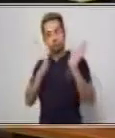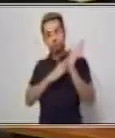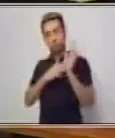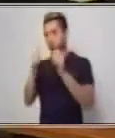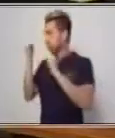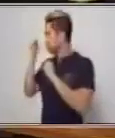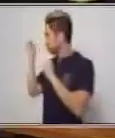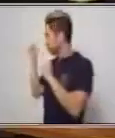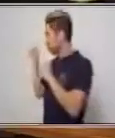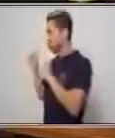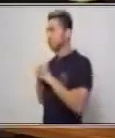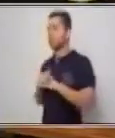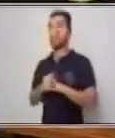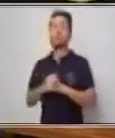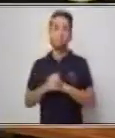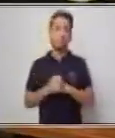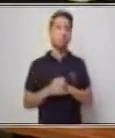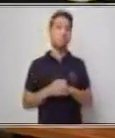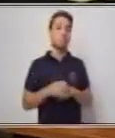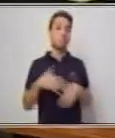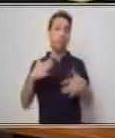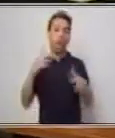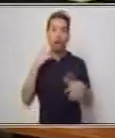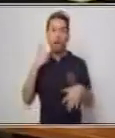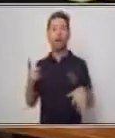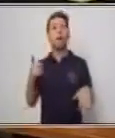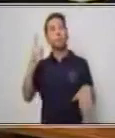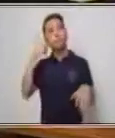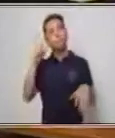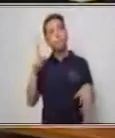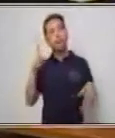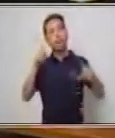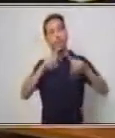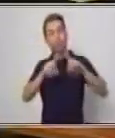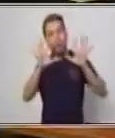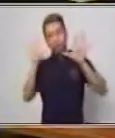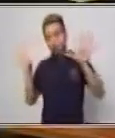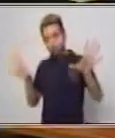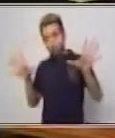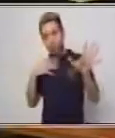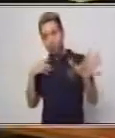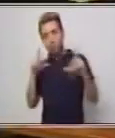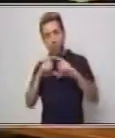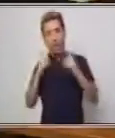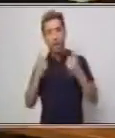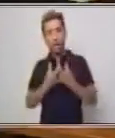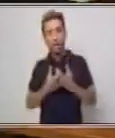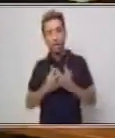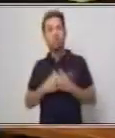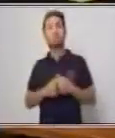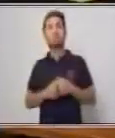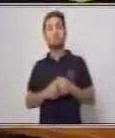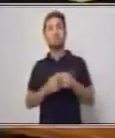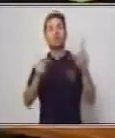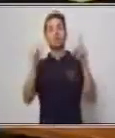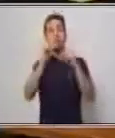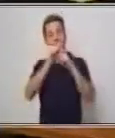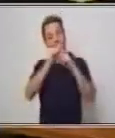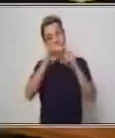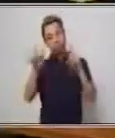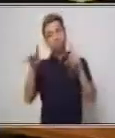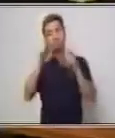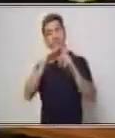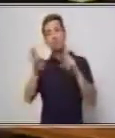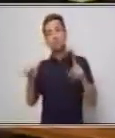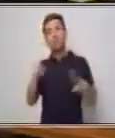Y ya tenemos nuestros papelógrafos que nos van a servir para el desarrollo de nuestra clase. Definición. Te recomiendo de que tengas